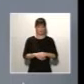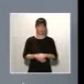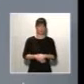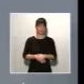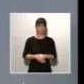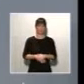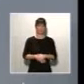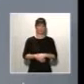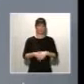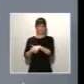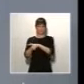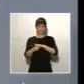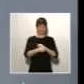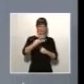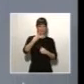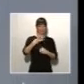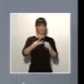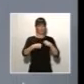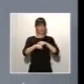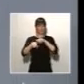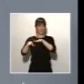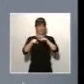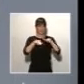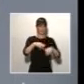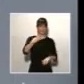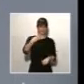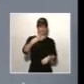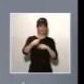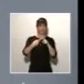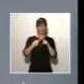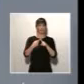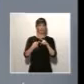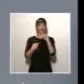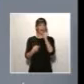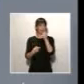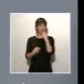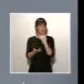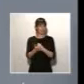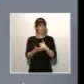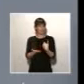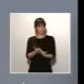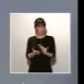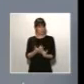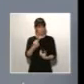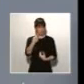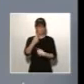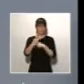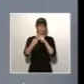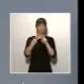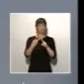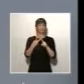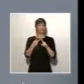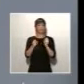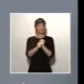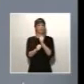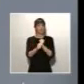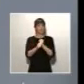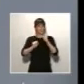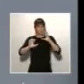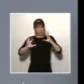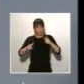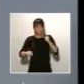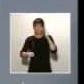simultáneamente. Uno, garantizar la disponibilidad de medicamentos. Otro, estamos trabajando intensamente para poner en marcha